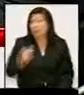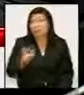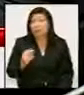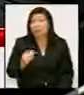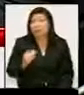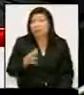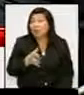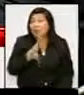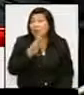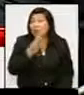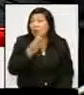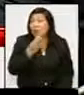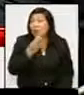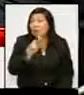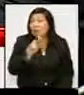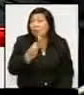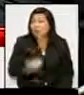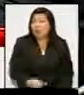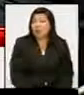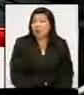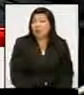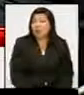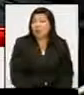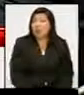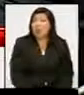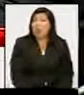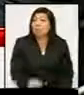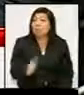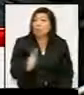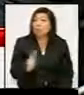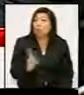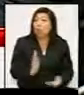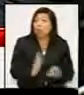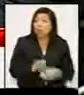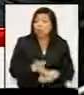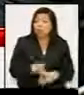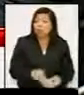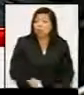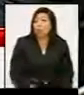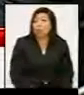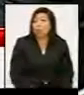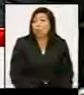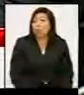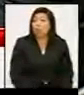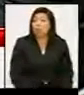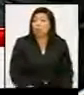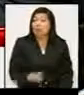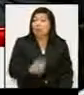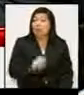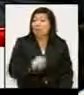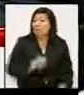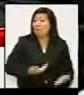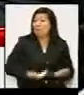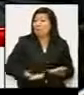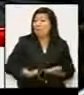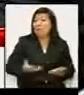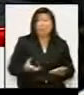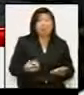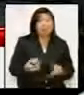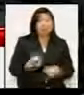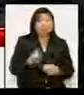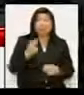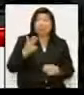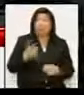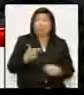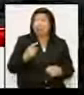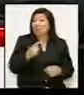sabemos cómo no reflejan en el ingreso a Machu Picchu. Porque si yo soy un comerciante, no voy a tomar el tren